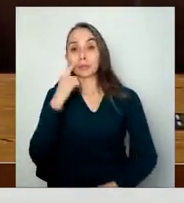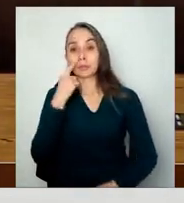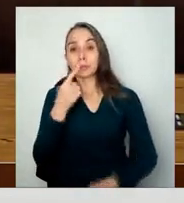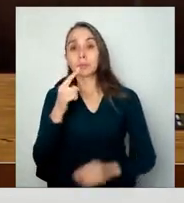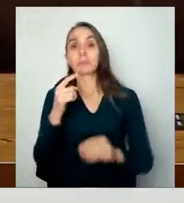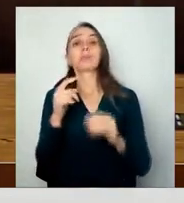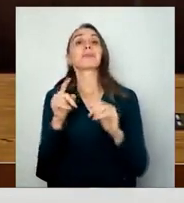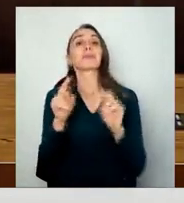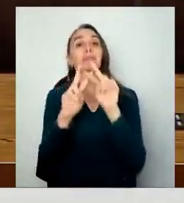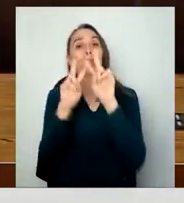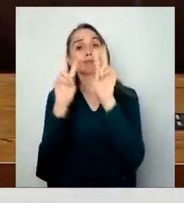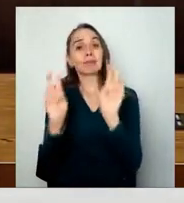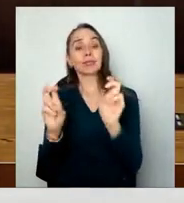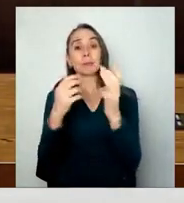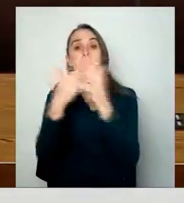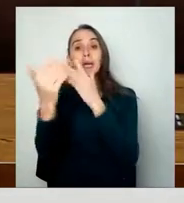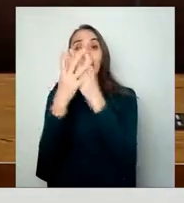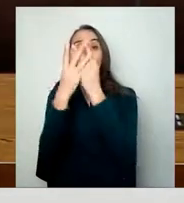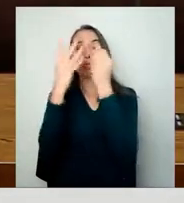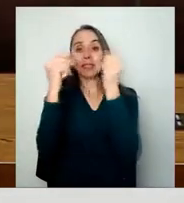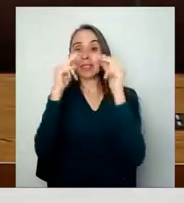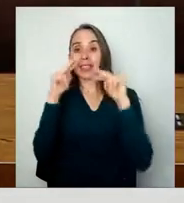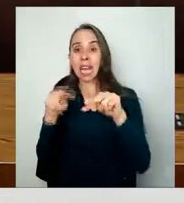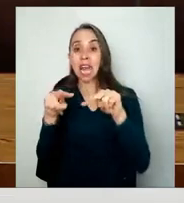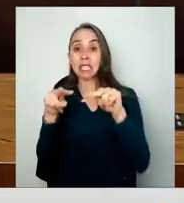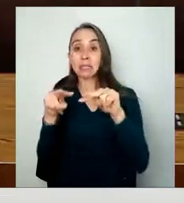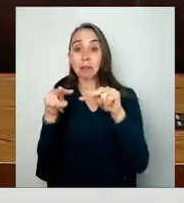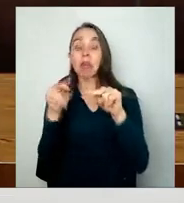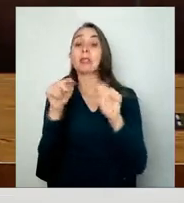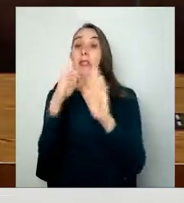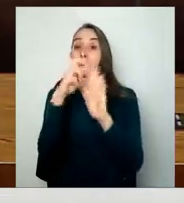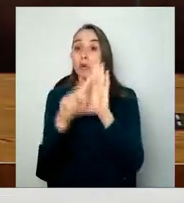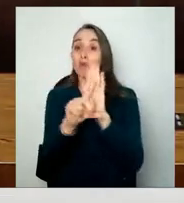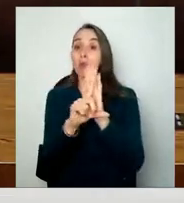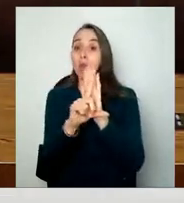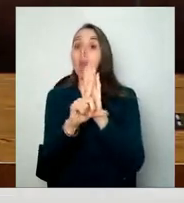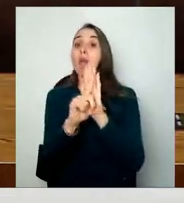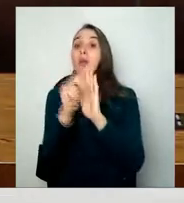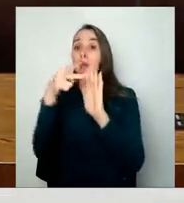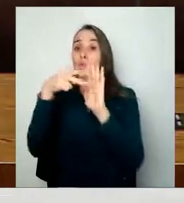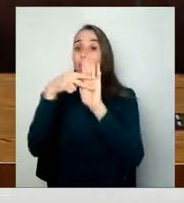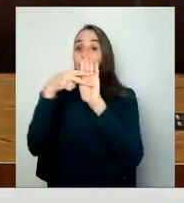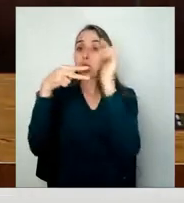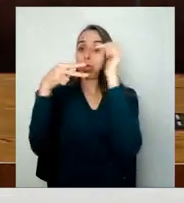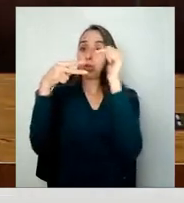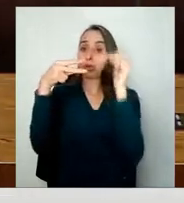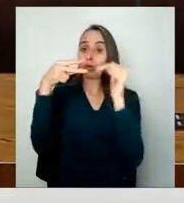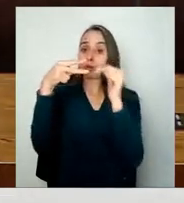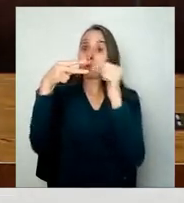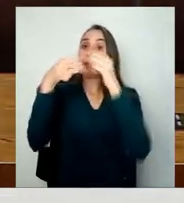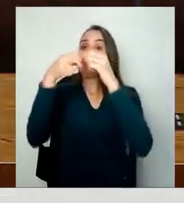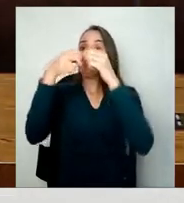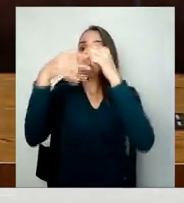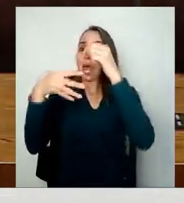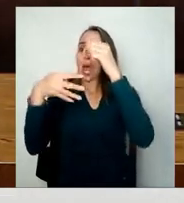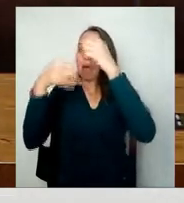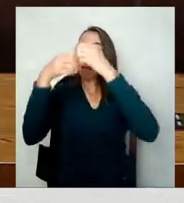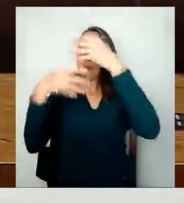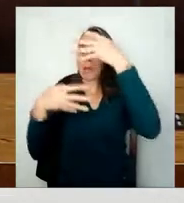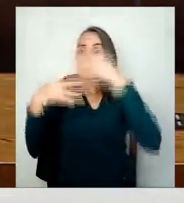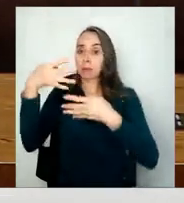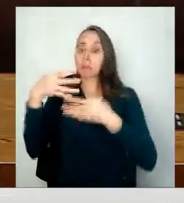transparencia en este proyecto hay dos temas en los cuales se avanza mucho respecto de iniciativas que